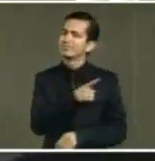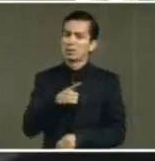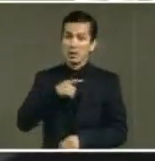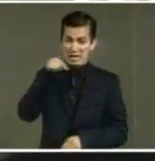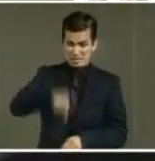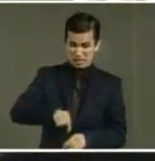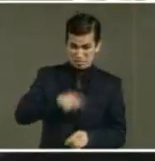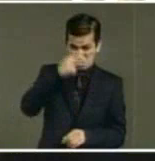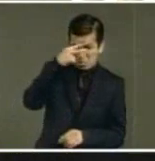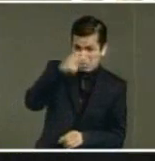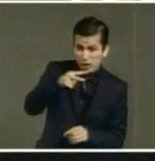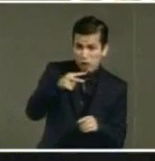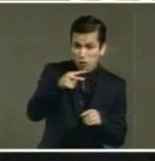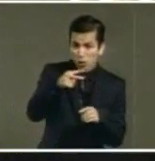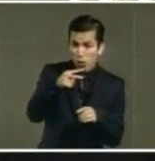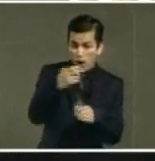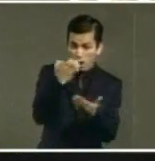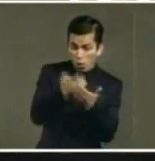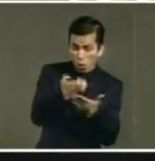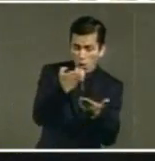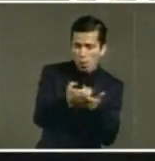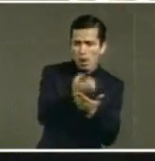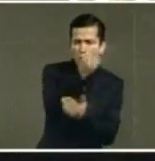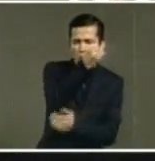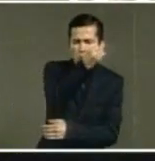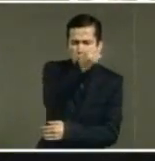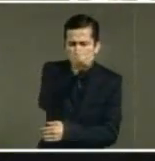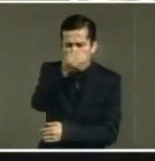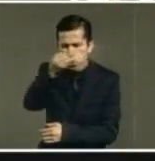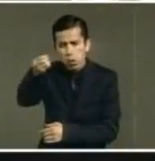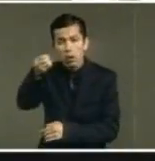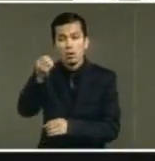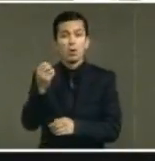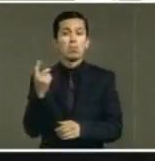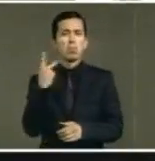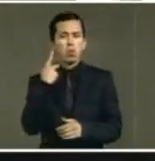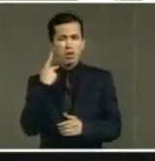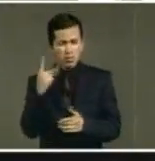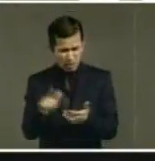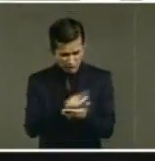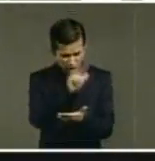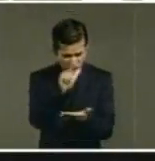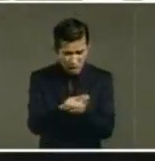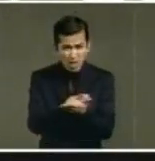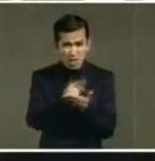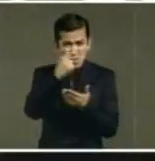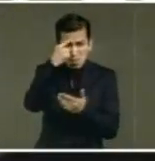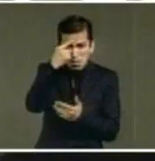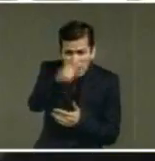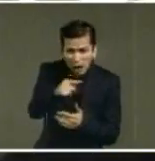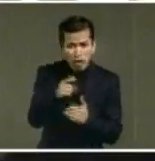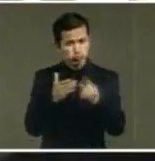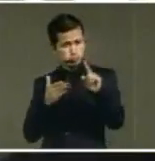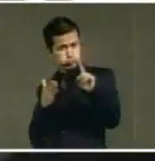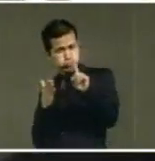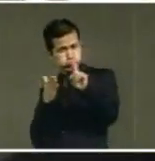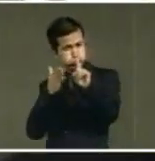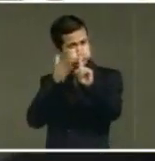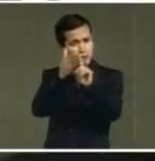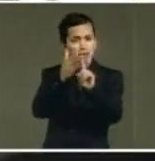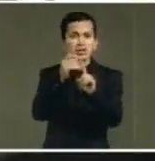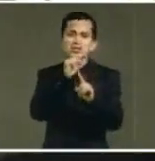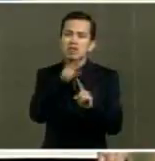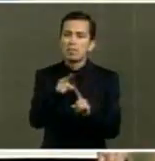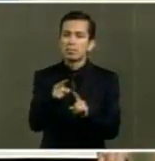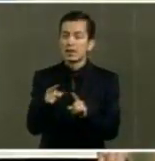economía, alinear las políticas públicas hacia la competitividad y brindar certeza jurídica a las